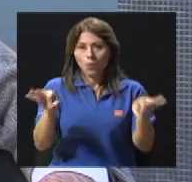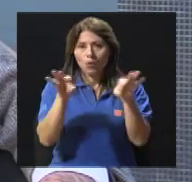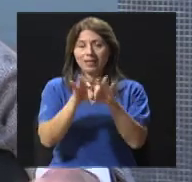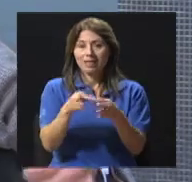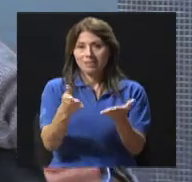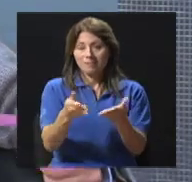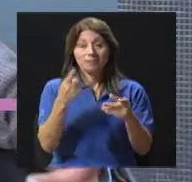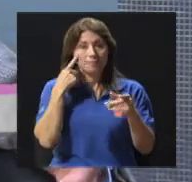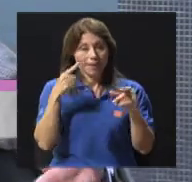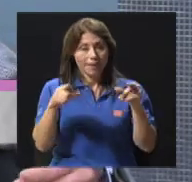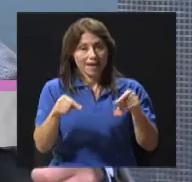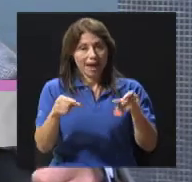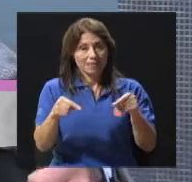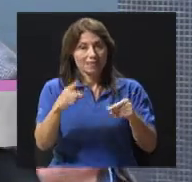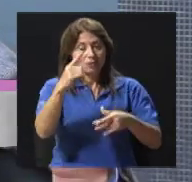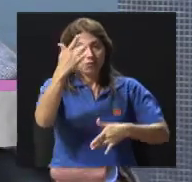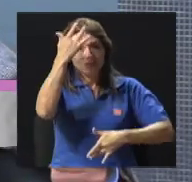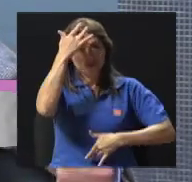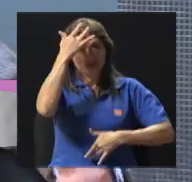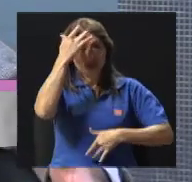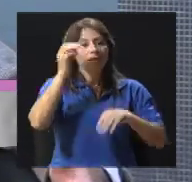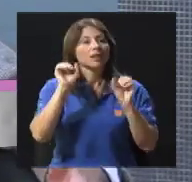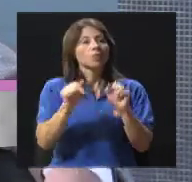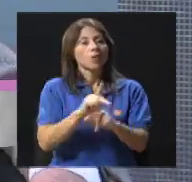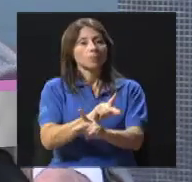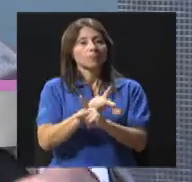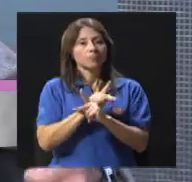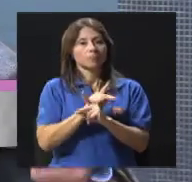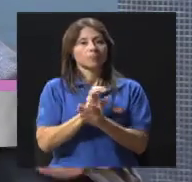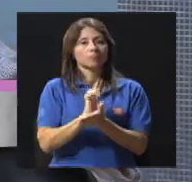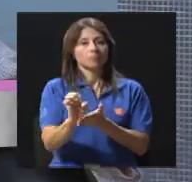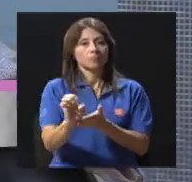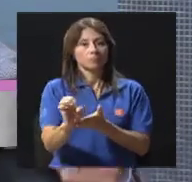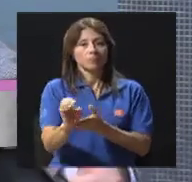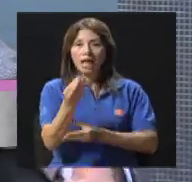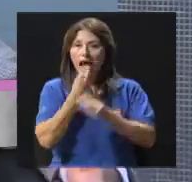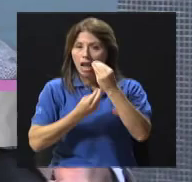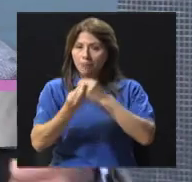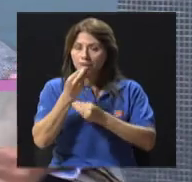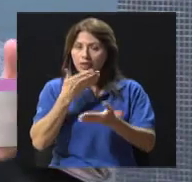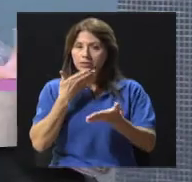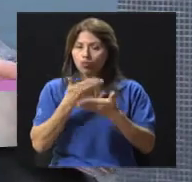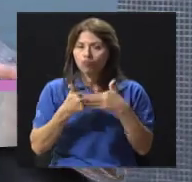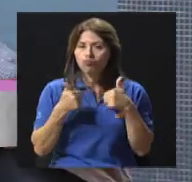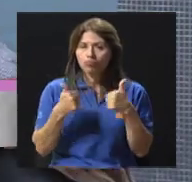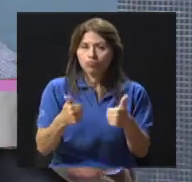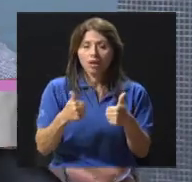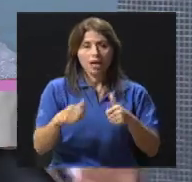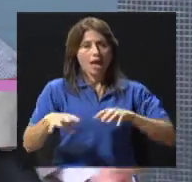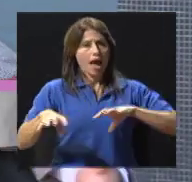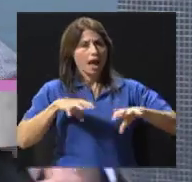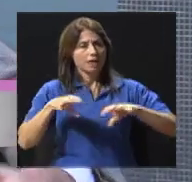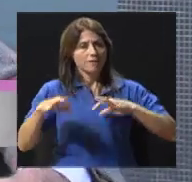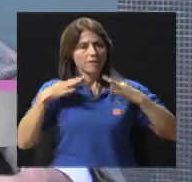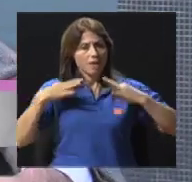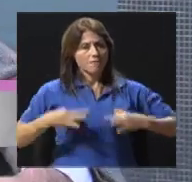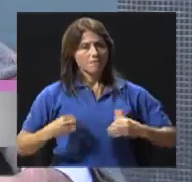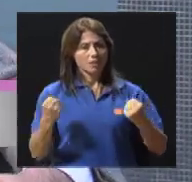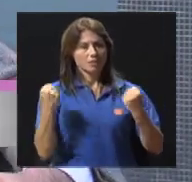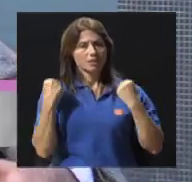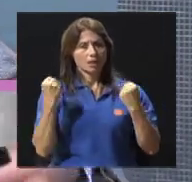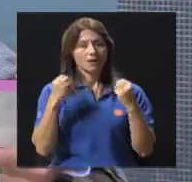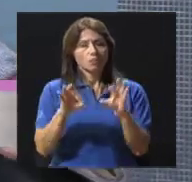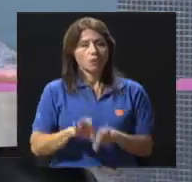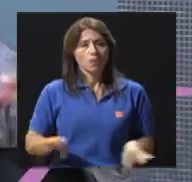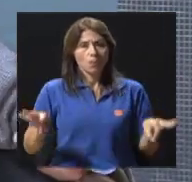la población. El cáncer es una enfermedad que en muchos casos se puede prevenir. La alimentación saludable, la actividad física es sumamente